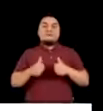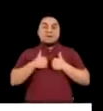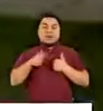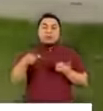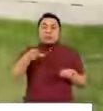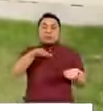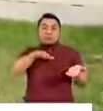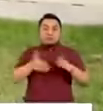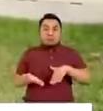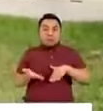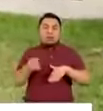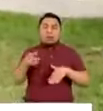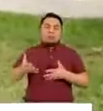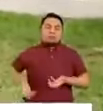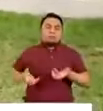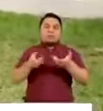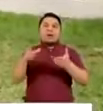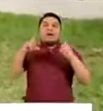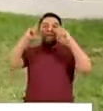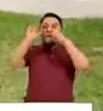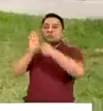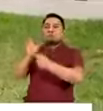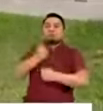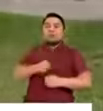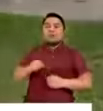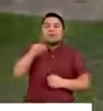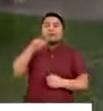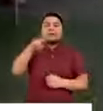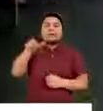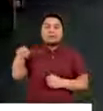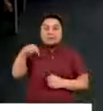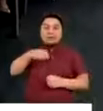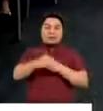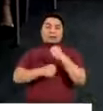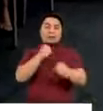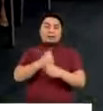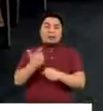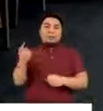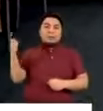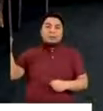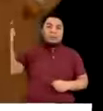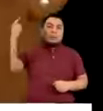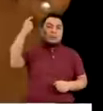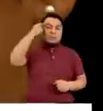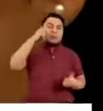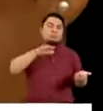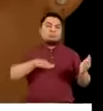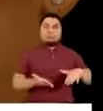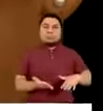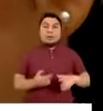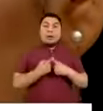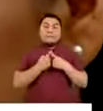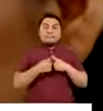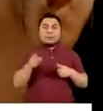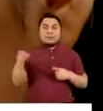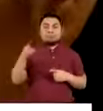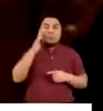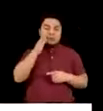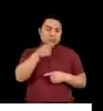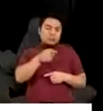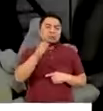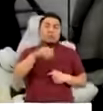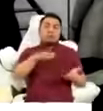de la muerte. Patty lleva la foto de su hijo Ángel, a quien este año una bala perdida le quitó la vida. Sin embargo, tomó